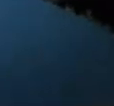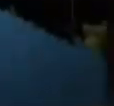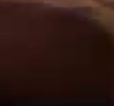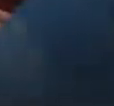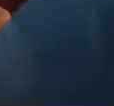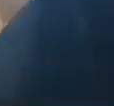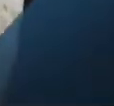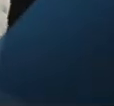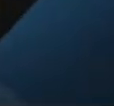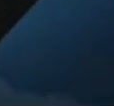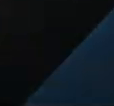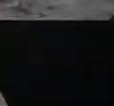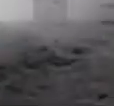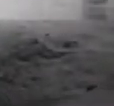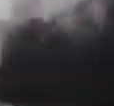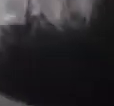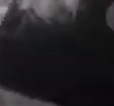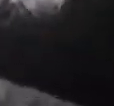e